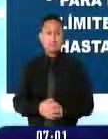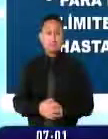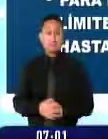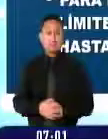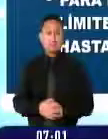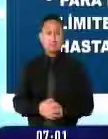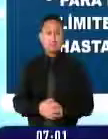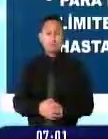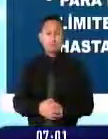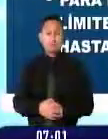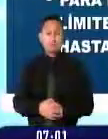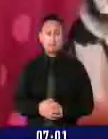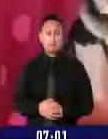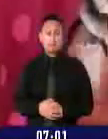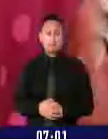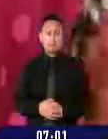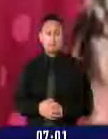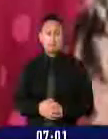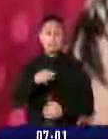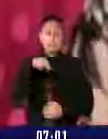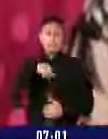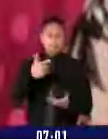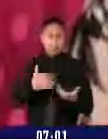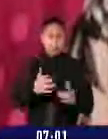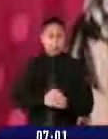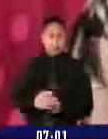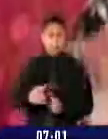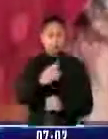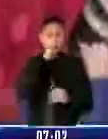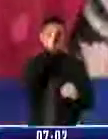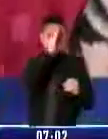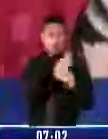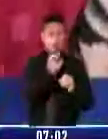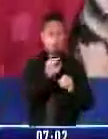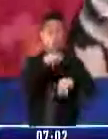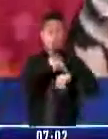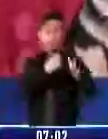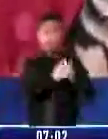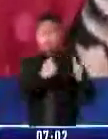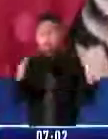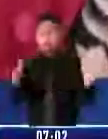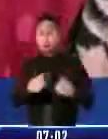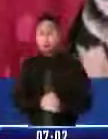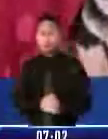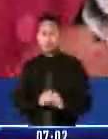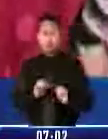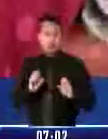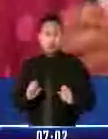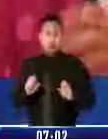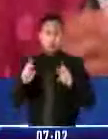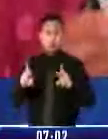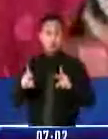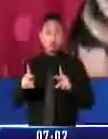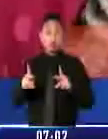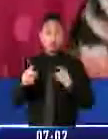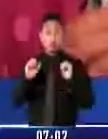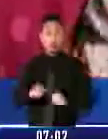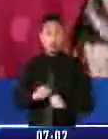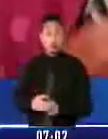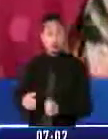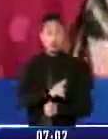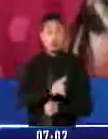las 20 semanas de gestación. Lo que nosotros buscamos en plazos amplios es que se pueda dar la oportunidad de que puedan tener